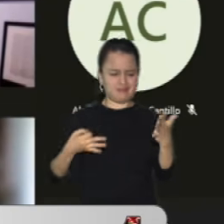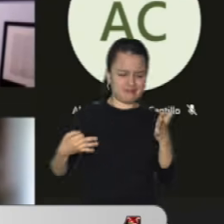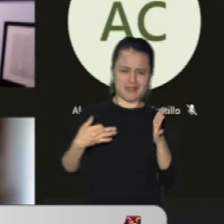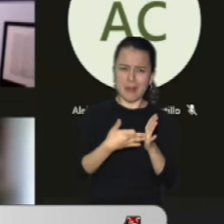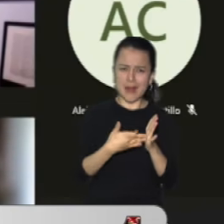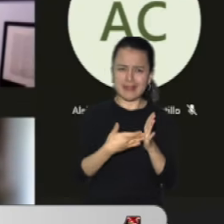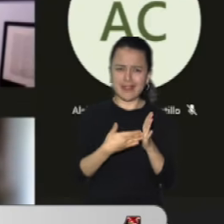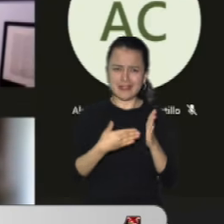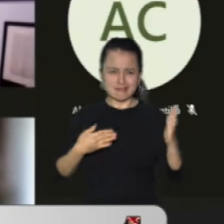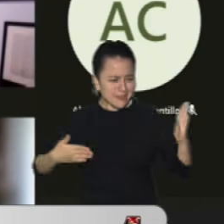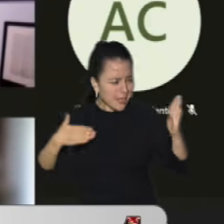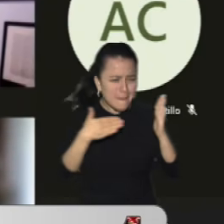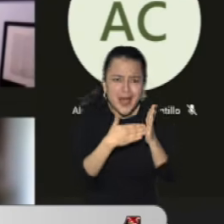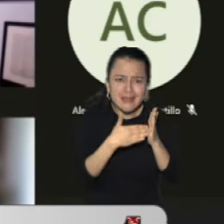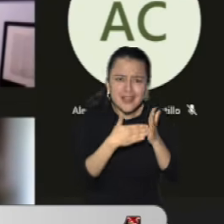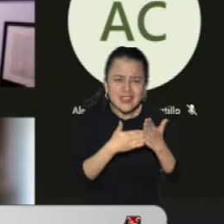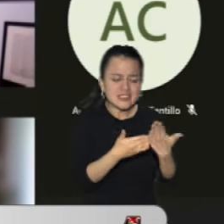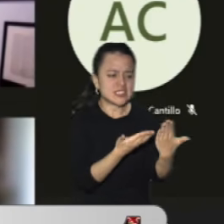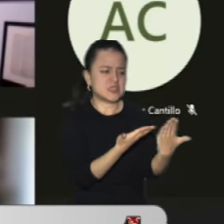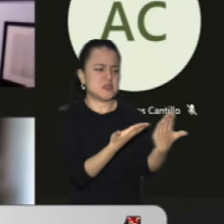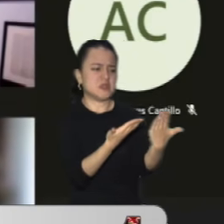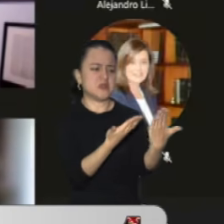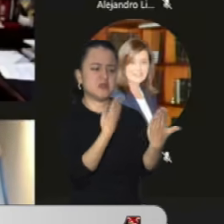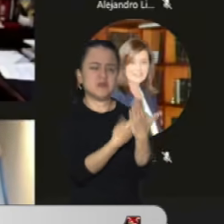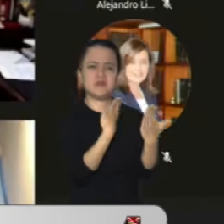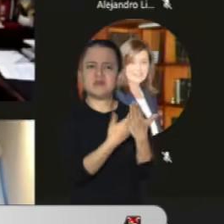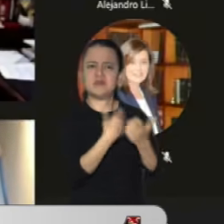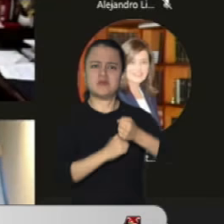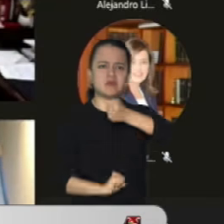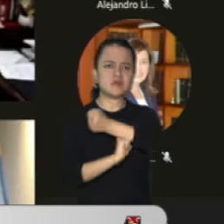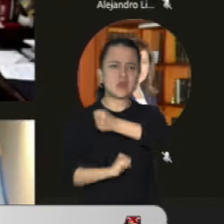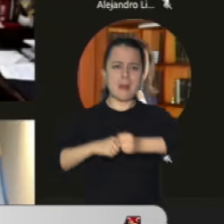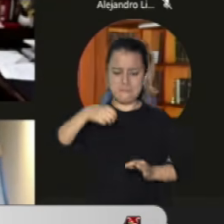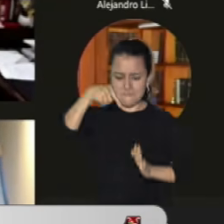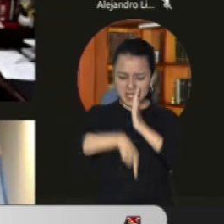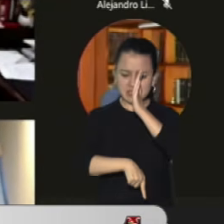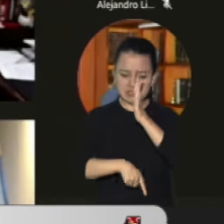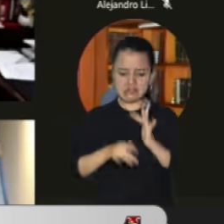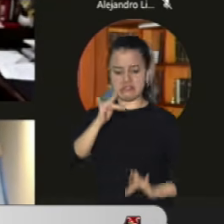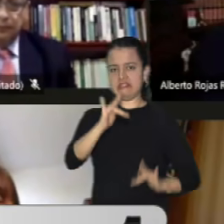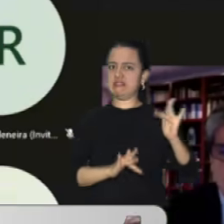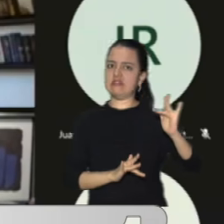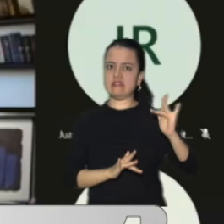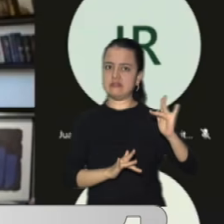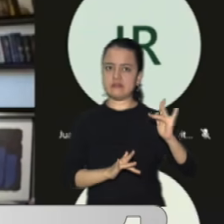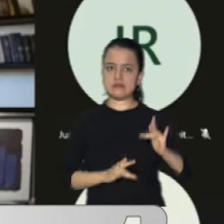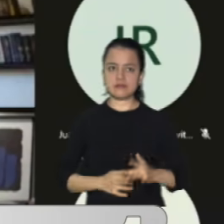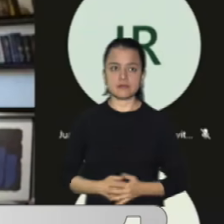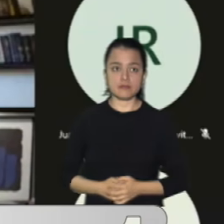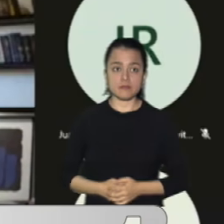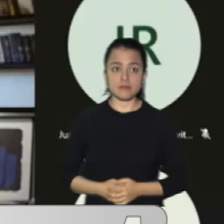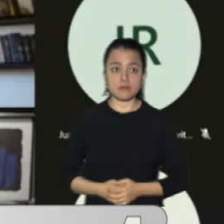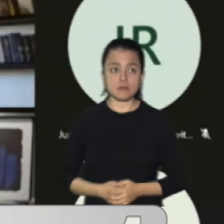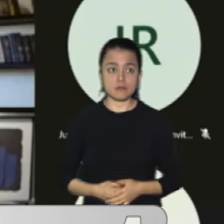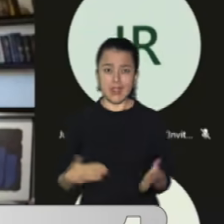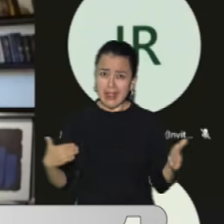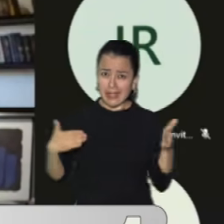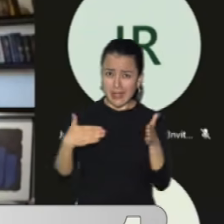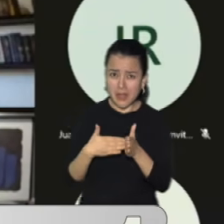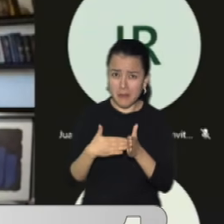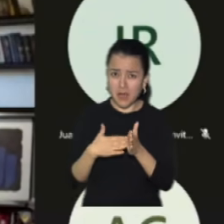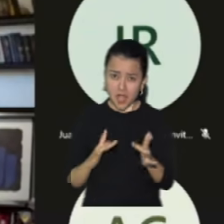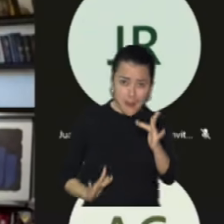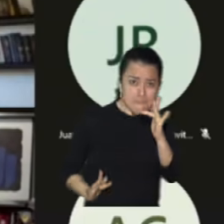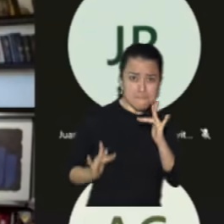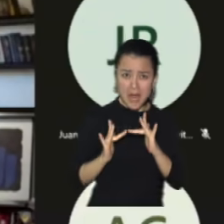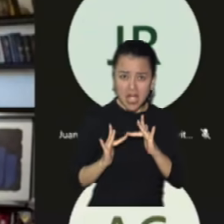sustancial para propiciar un debate de fondo, por lo que el fallo debió ser inhibitorio. La demanda no era apta y por